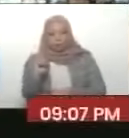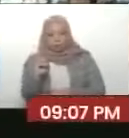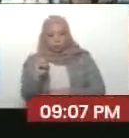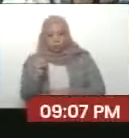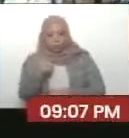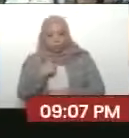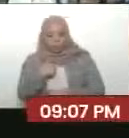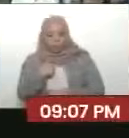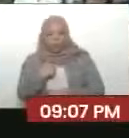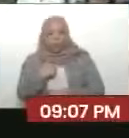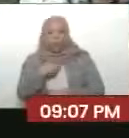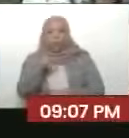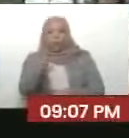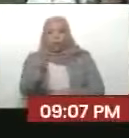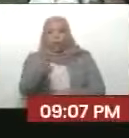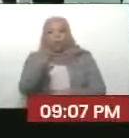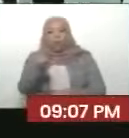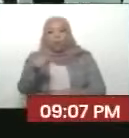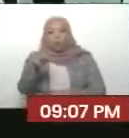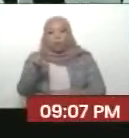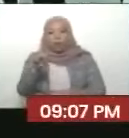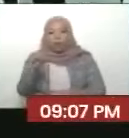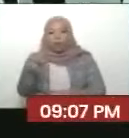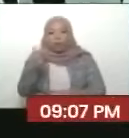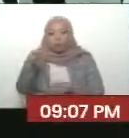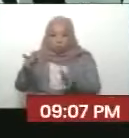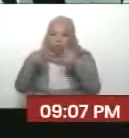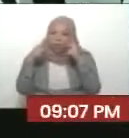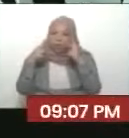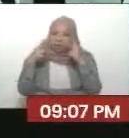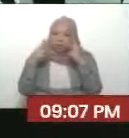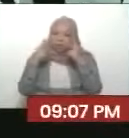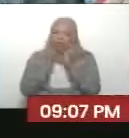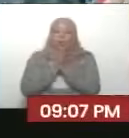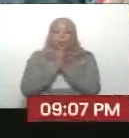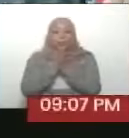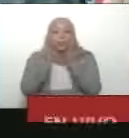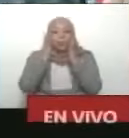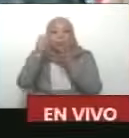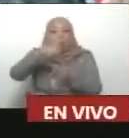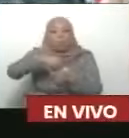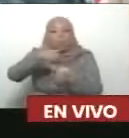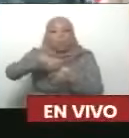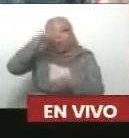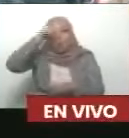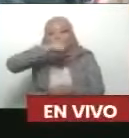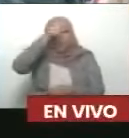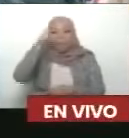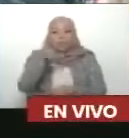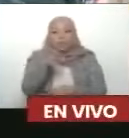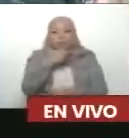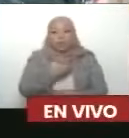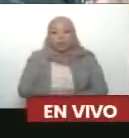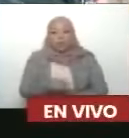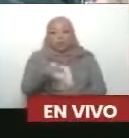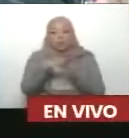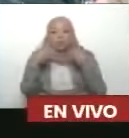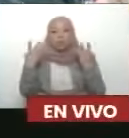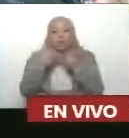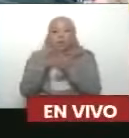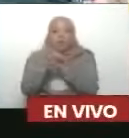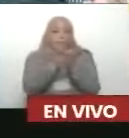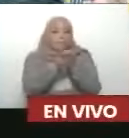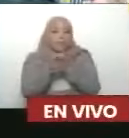Antonio? Orjuelo. Orjuelo, Marco Antonio, nos está viendo. Bueno, a votar, Marco Antonio. Tú, tus compadres,